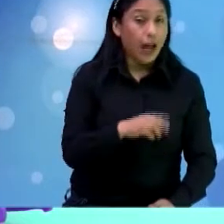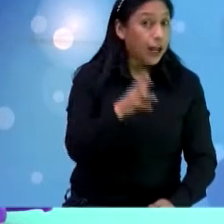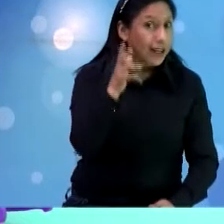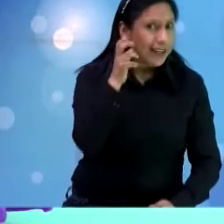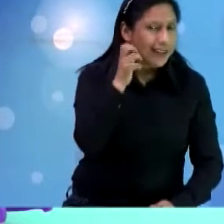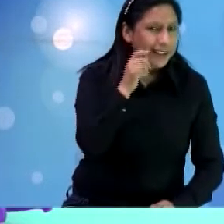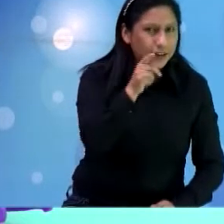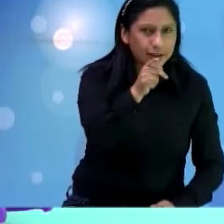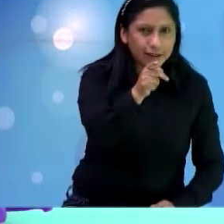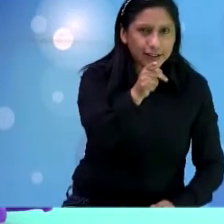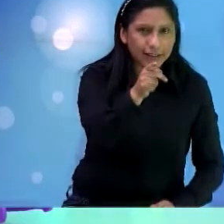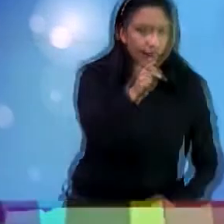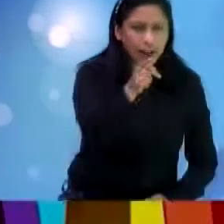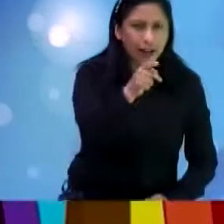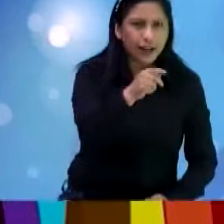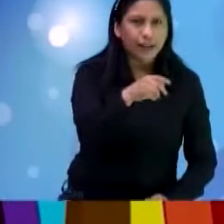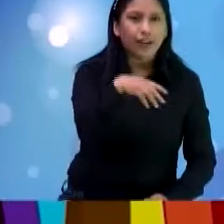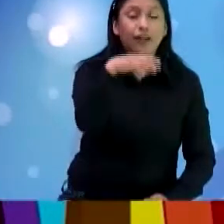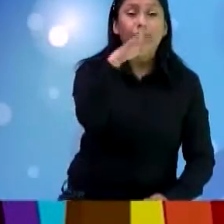¿Escucharon más fuerte?